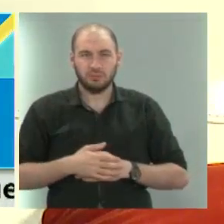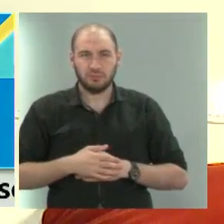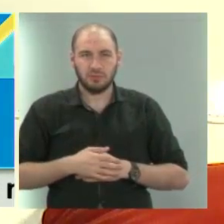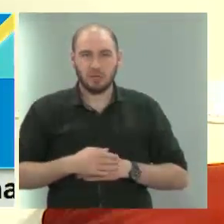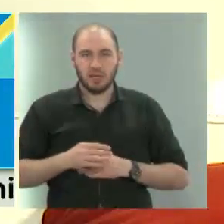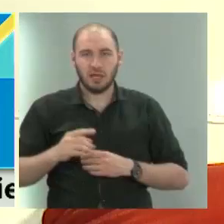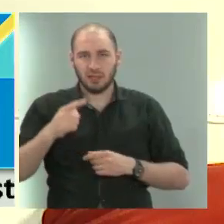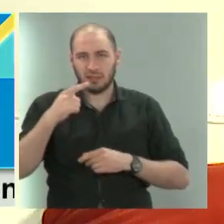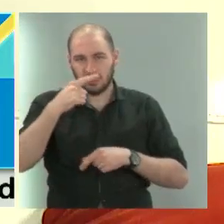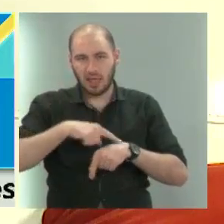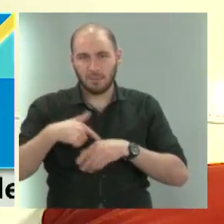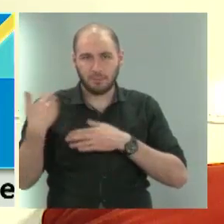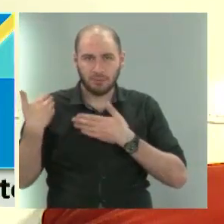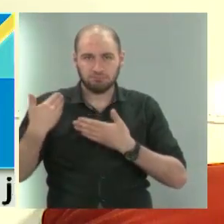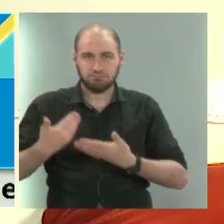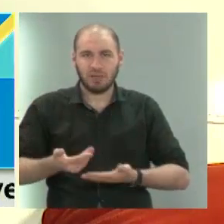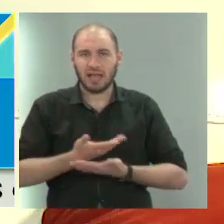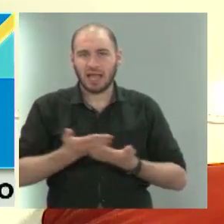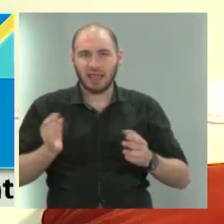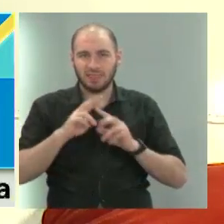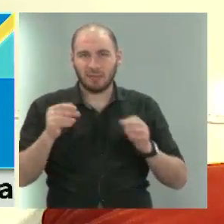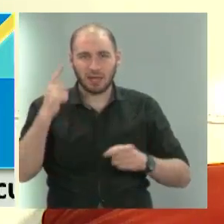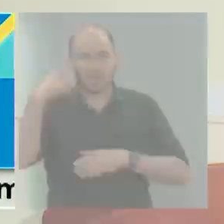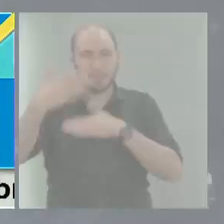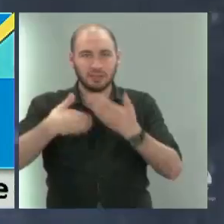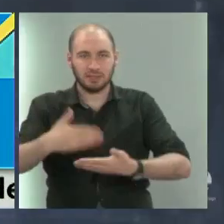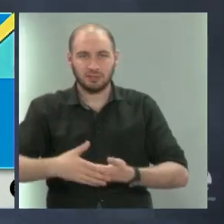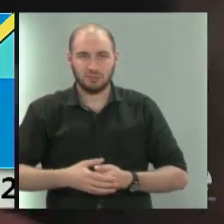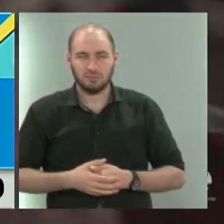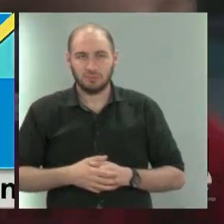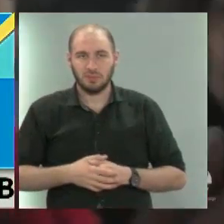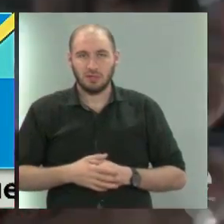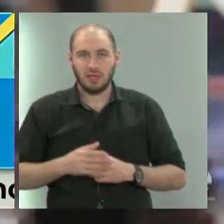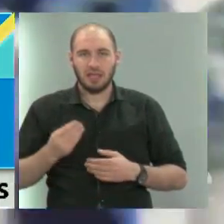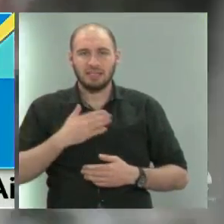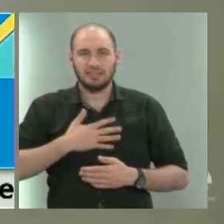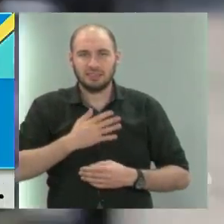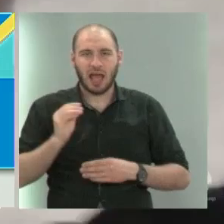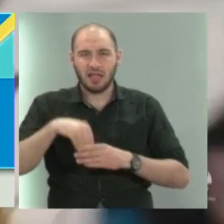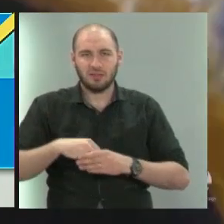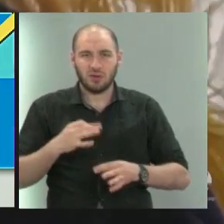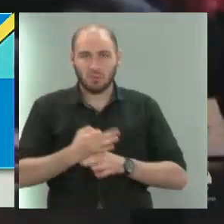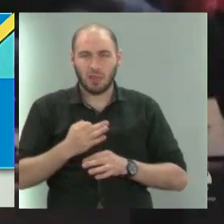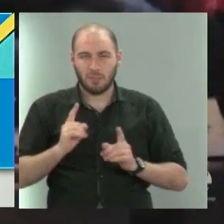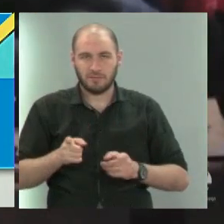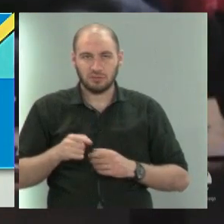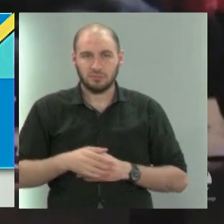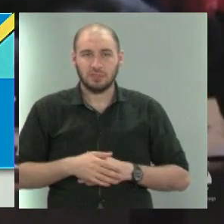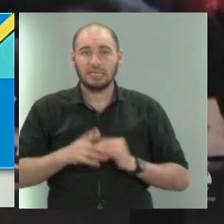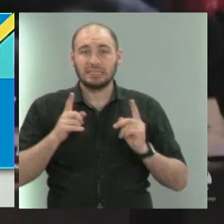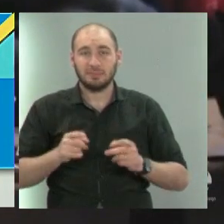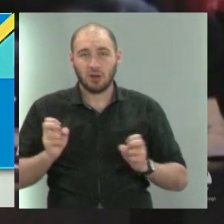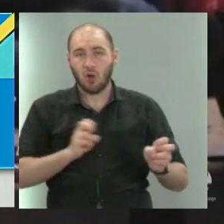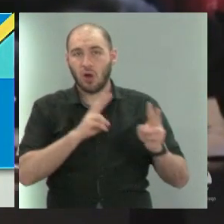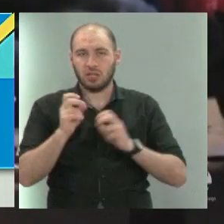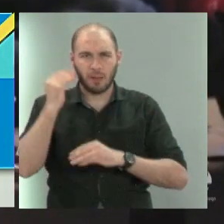los últimos tiempos, en general, el tema de la capacitación, ¿no?, el sentido de pertenencia al sistema del docente. Y hay otro tema